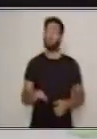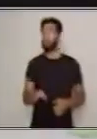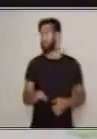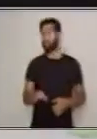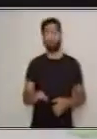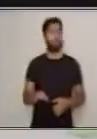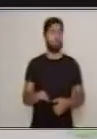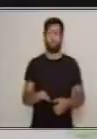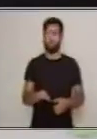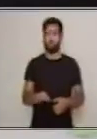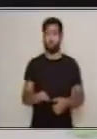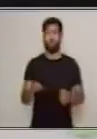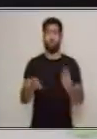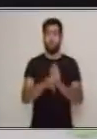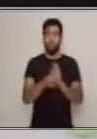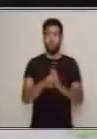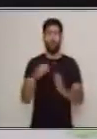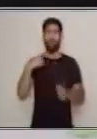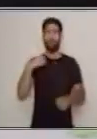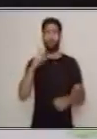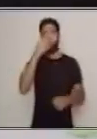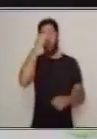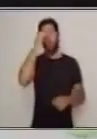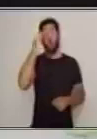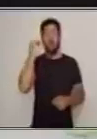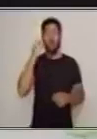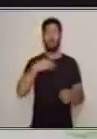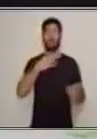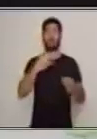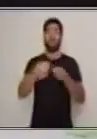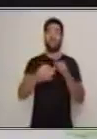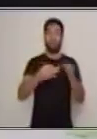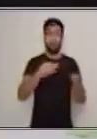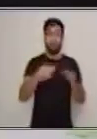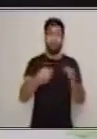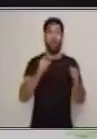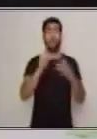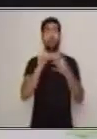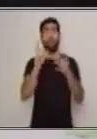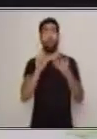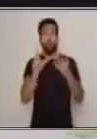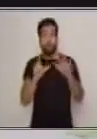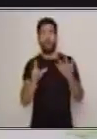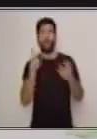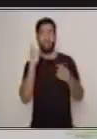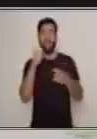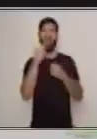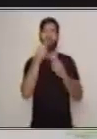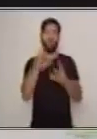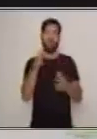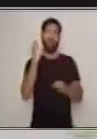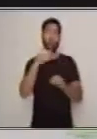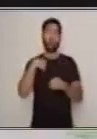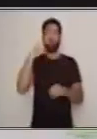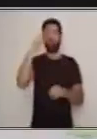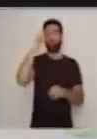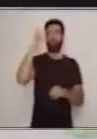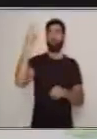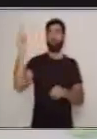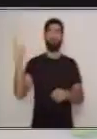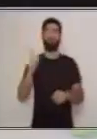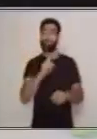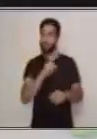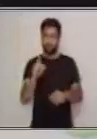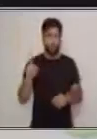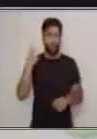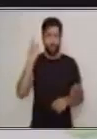precisión no debo de olvidarme de los detalles y tampoco me puedo inventar, sino que tengo que ser preciso